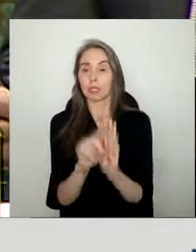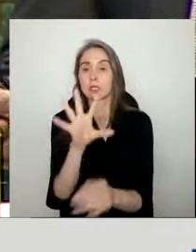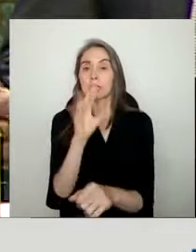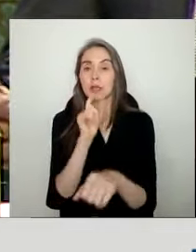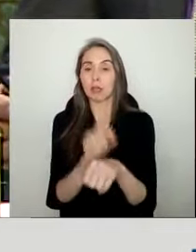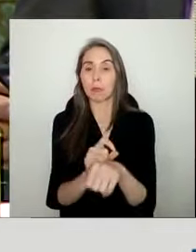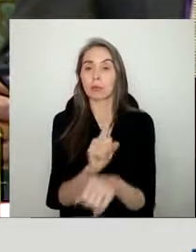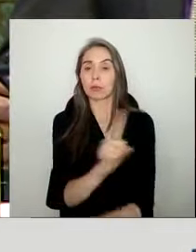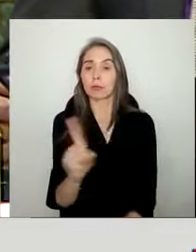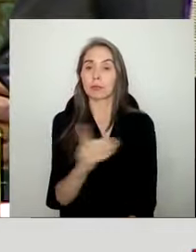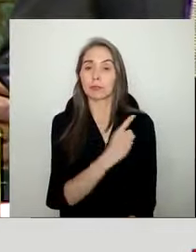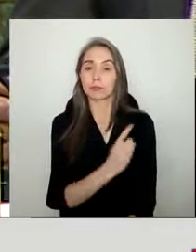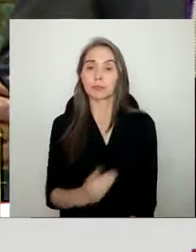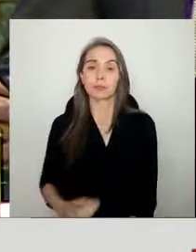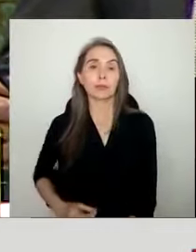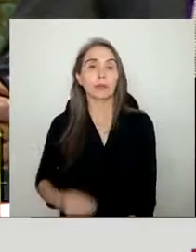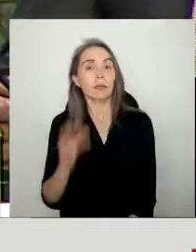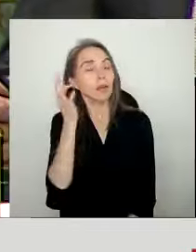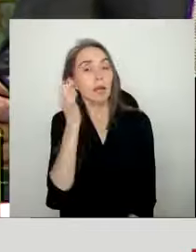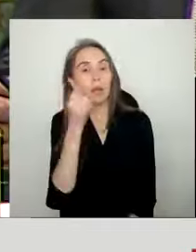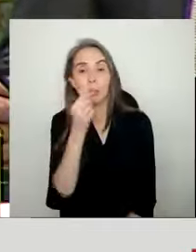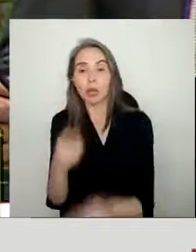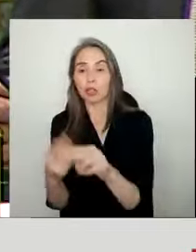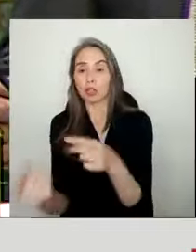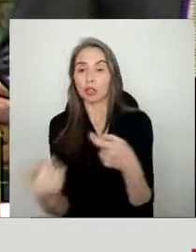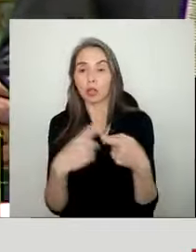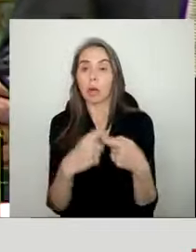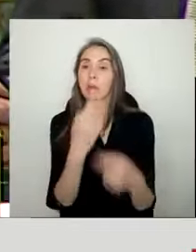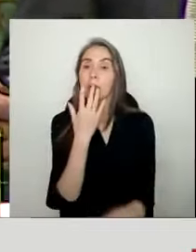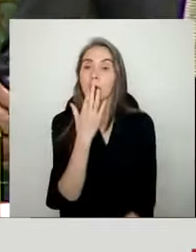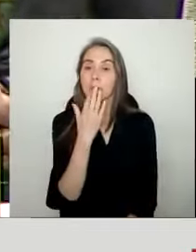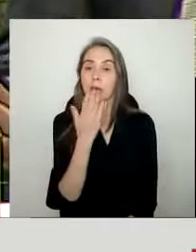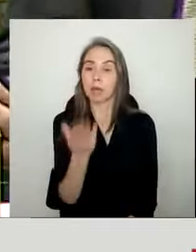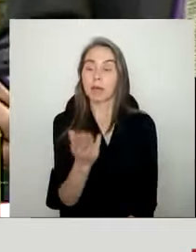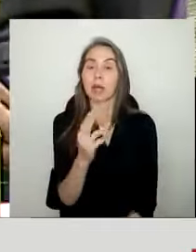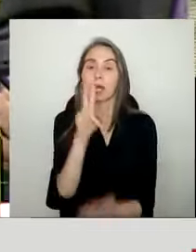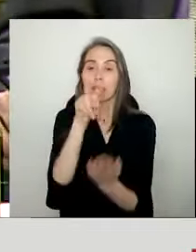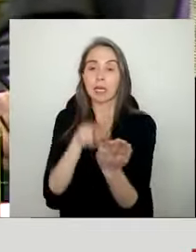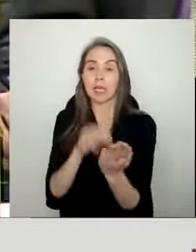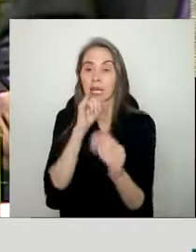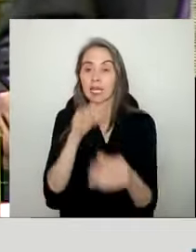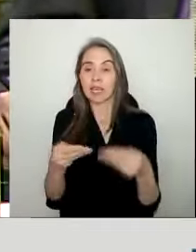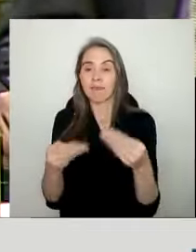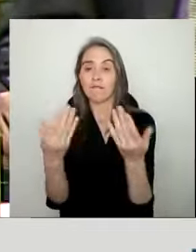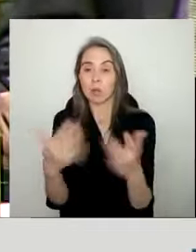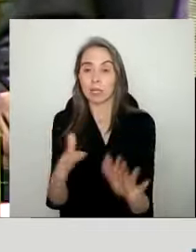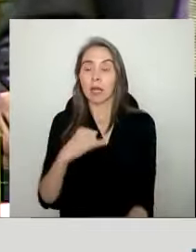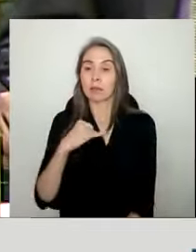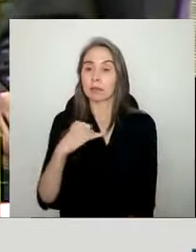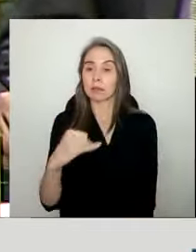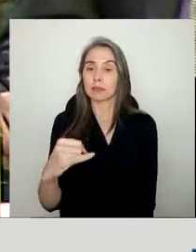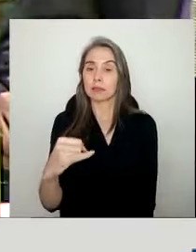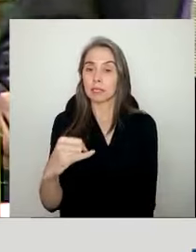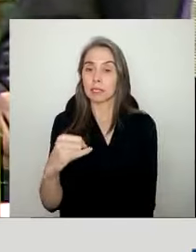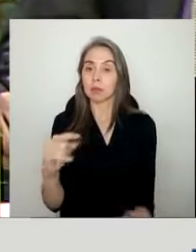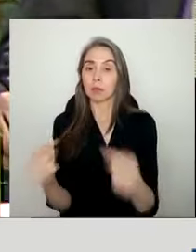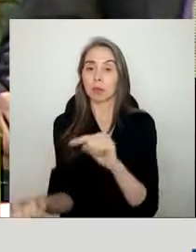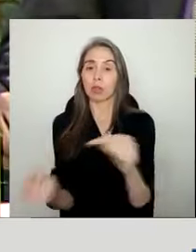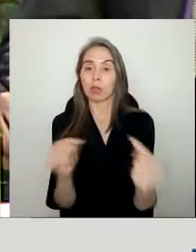diputada y diputado que se inscriba para hacer uso de la palabra el informe se encuentra rendido y continuamos entonces con el debate y tiene la